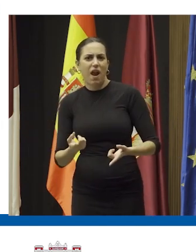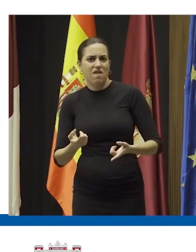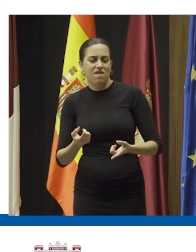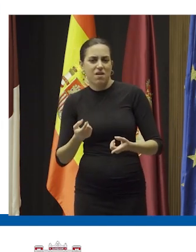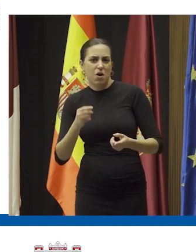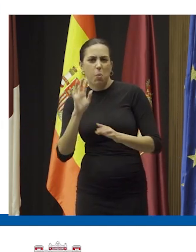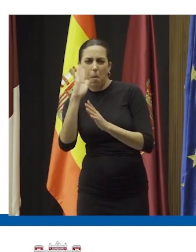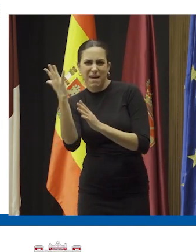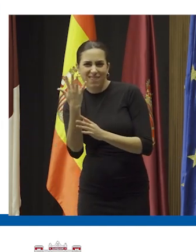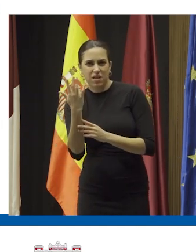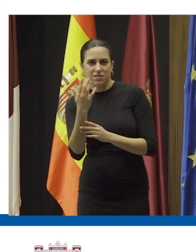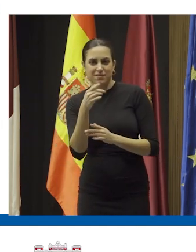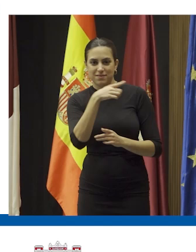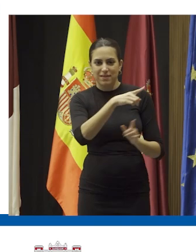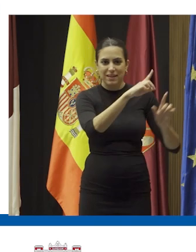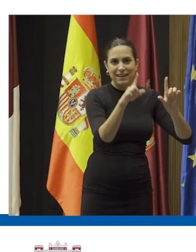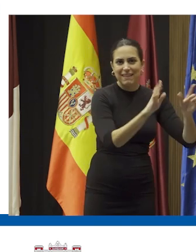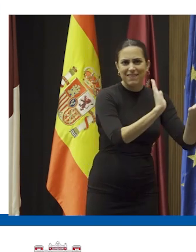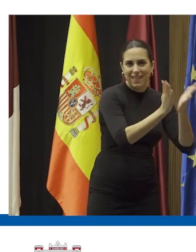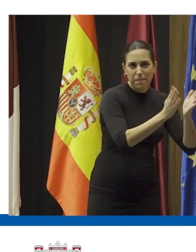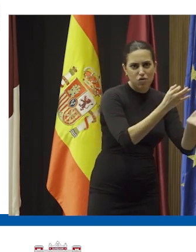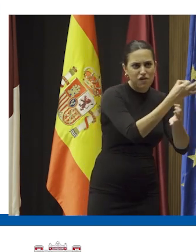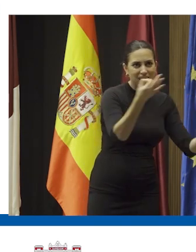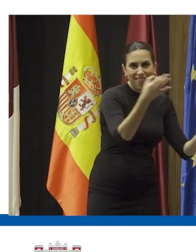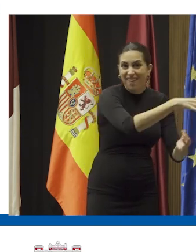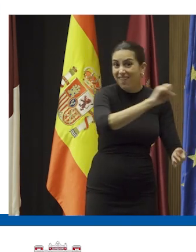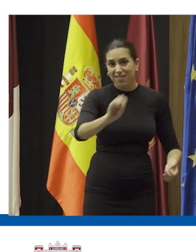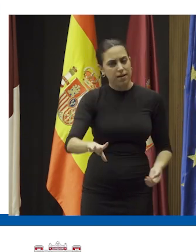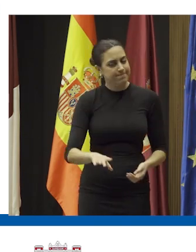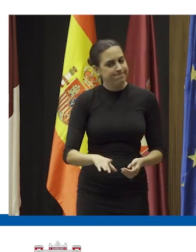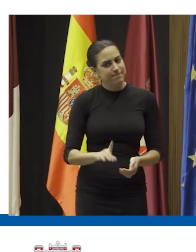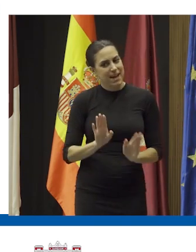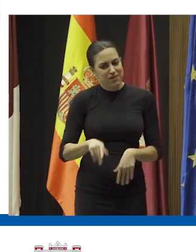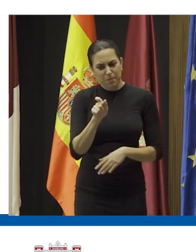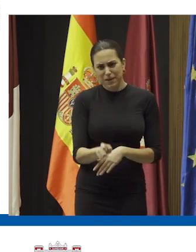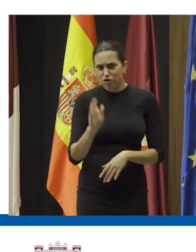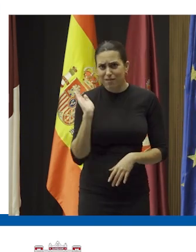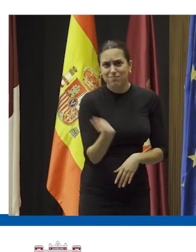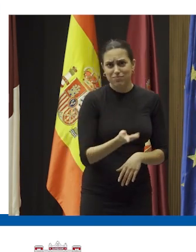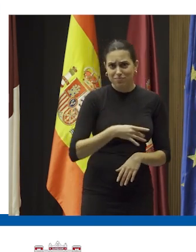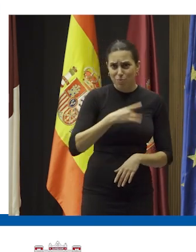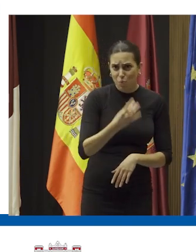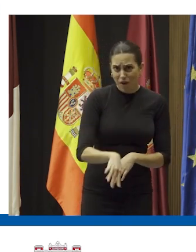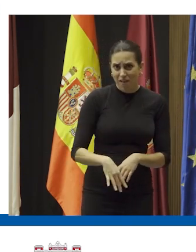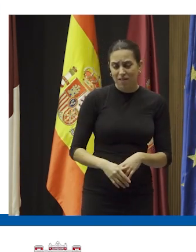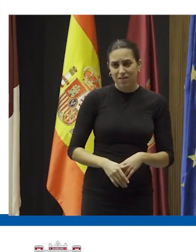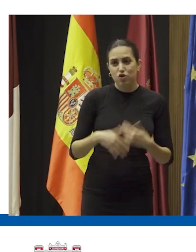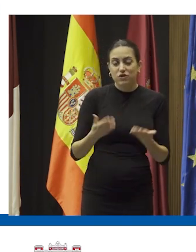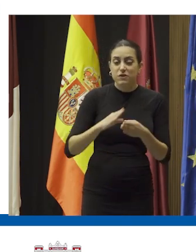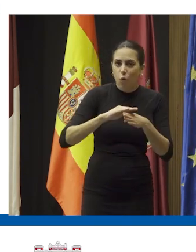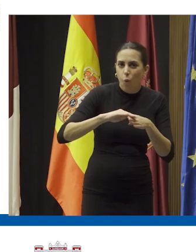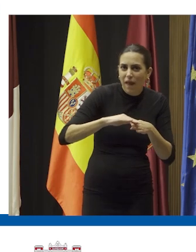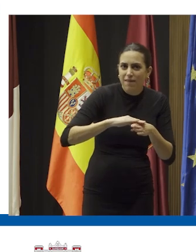el tratamiento eficaz, eso hace daño. La condición para tener en cuenta al curandero, con